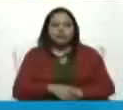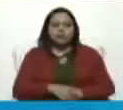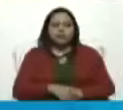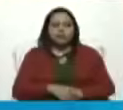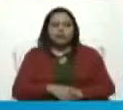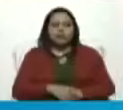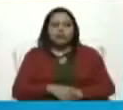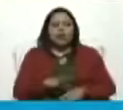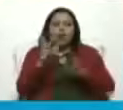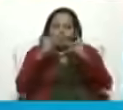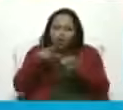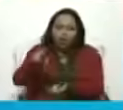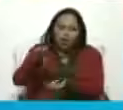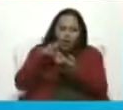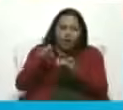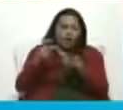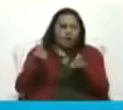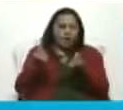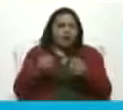¿Cuánto le cobraron por vacunarlo?